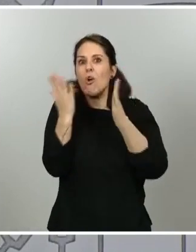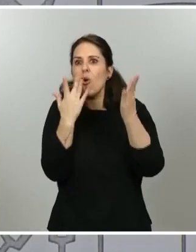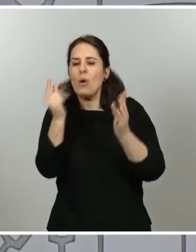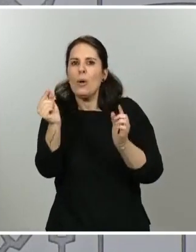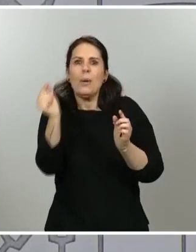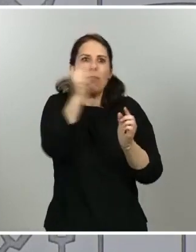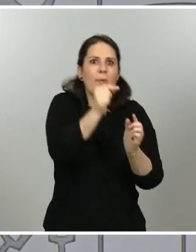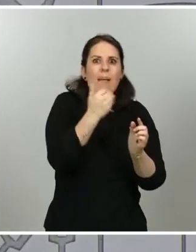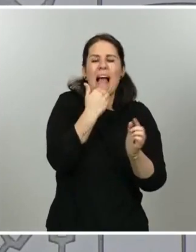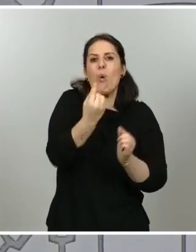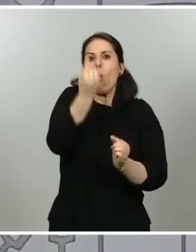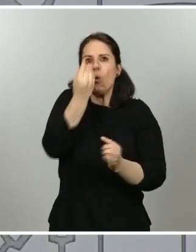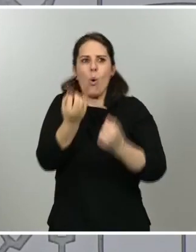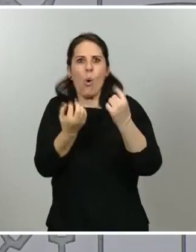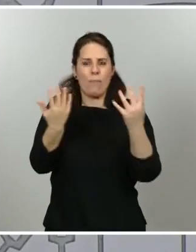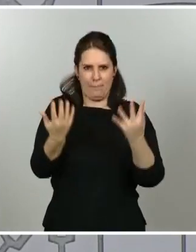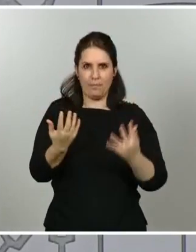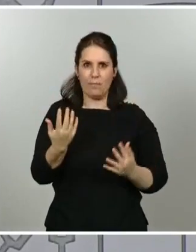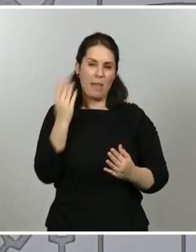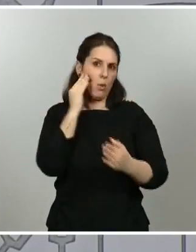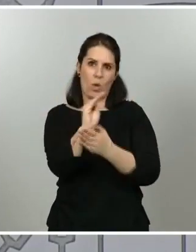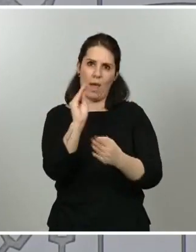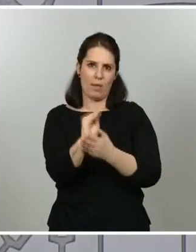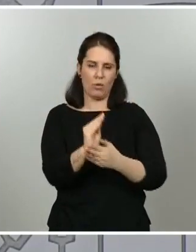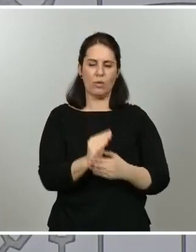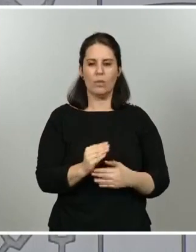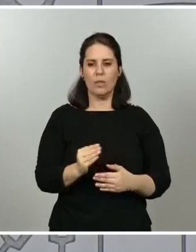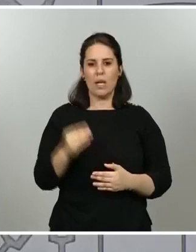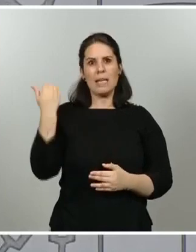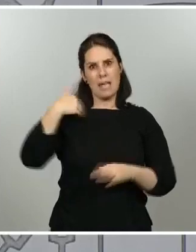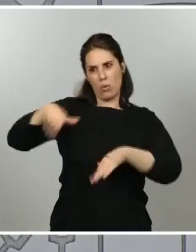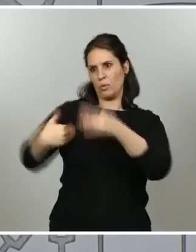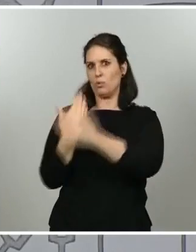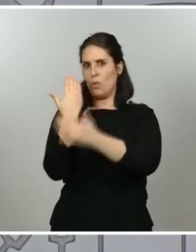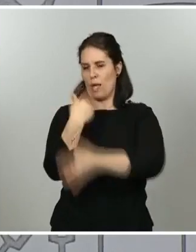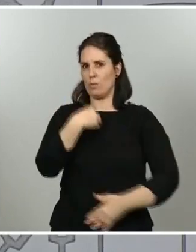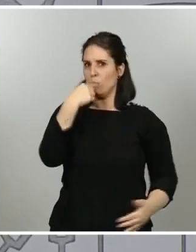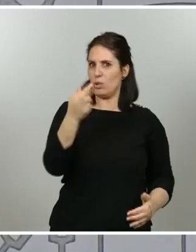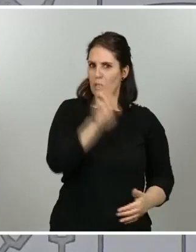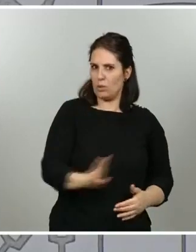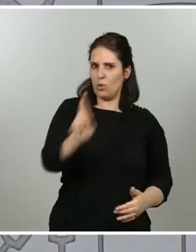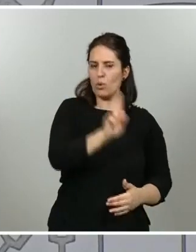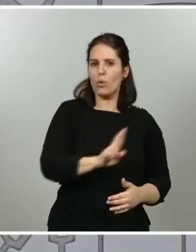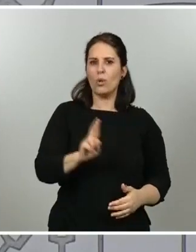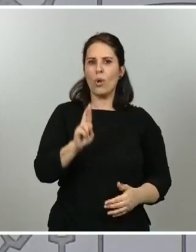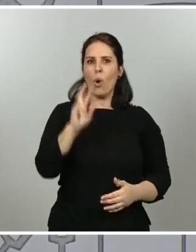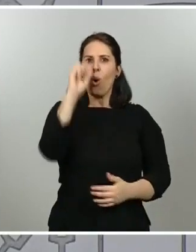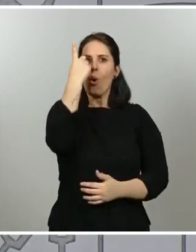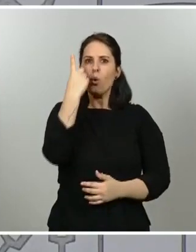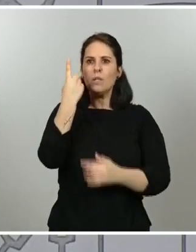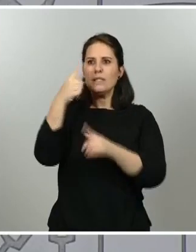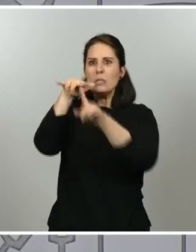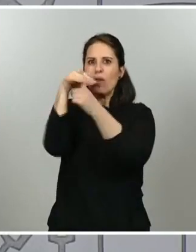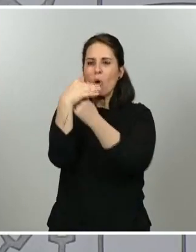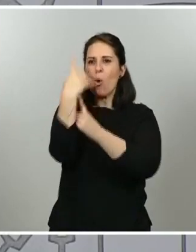Por lo tanto, como hemos venido también diciendo, no se puede valorar un parámetro independientemente de otros. Tenemos